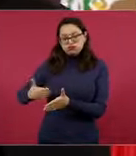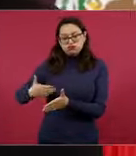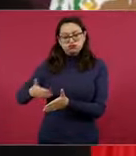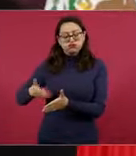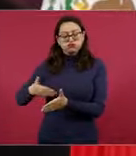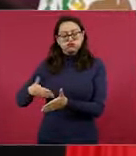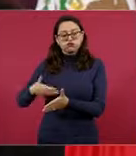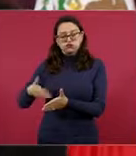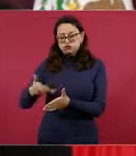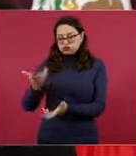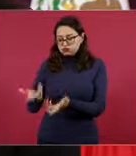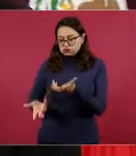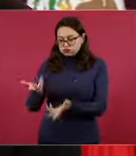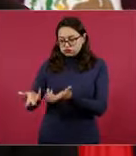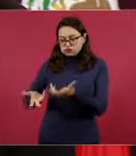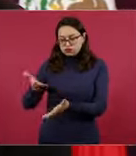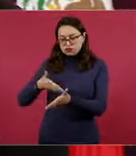en fogones,